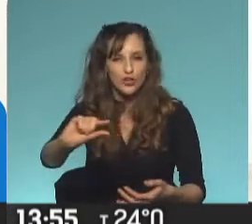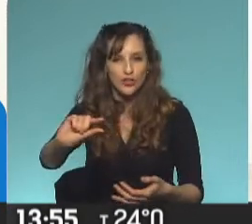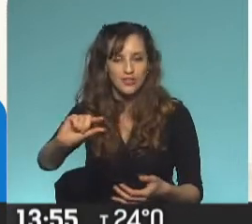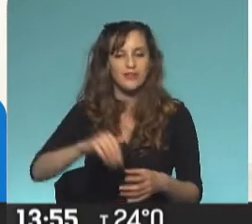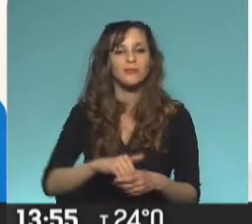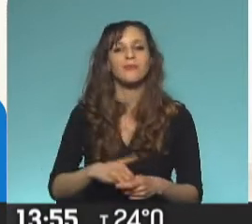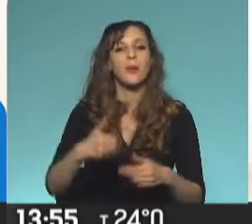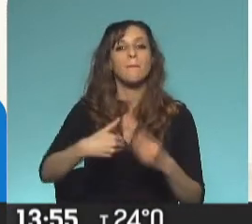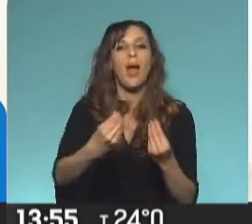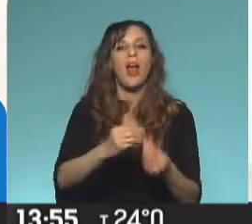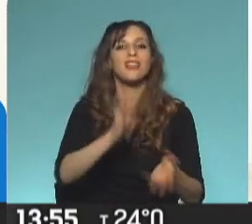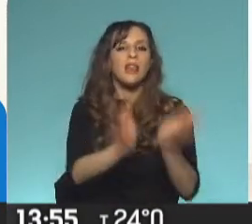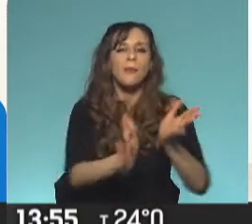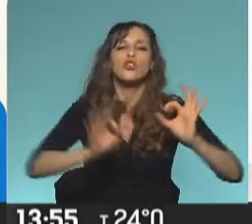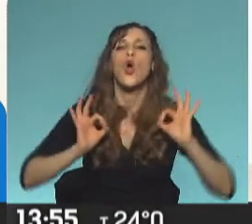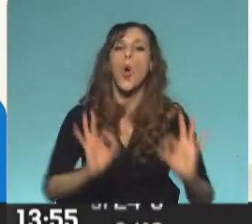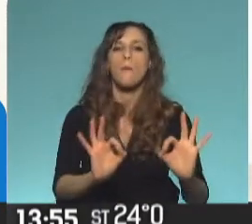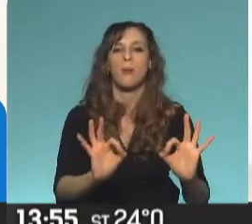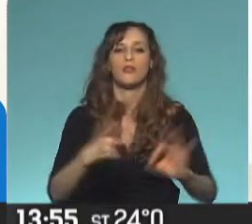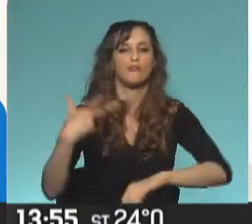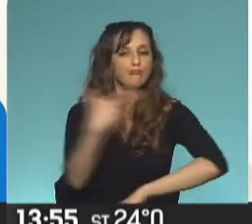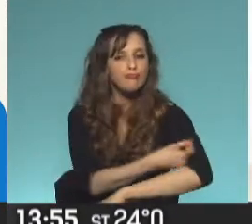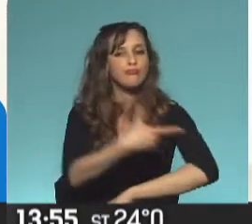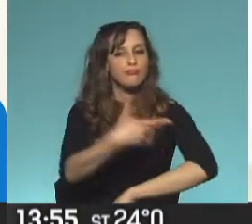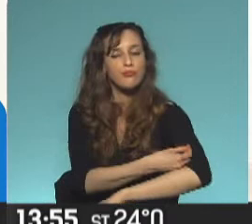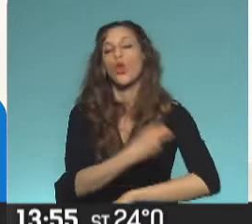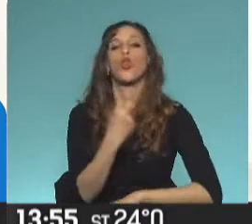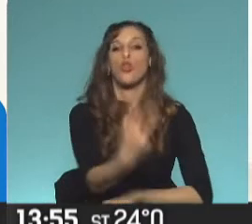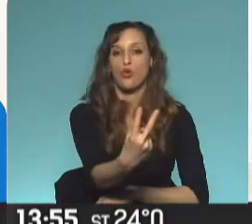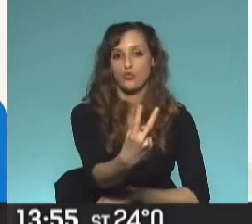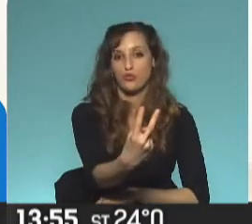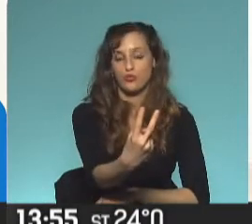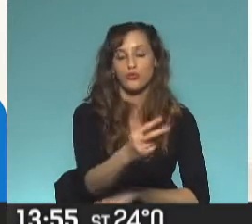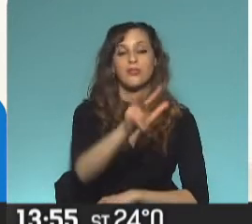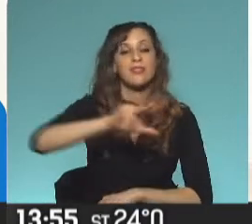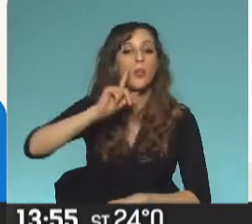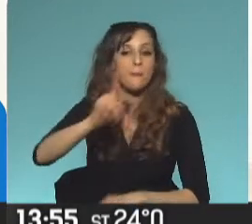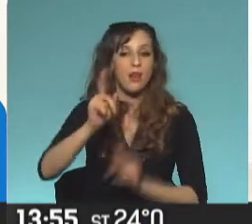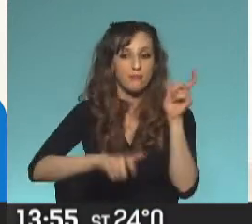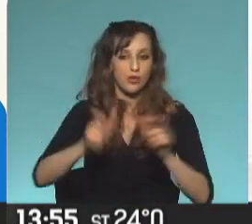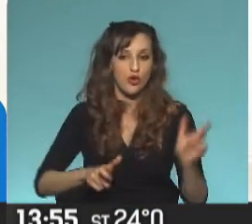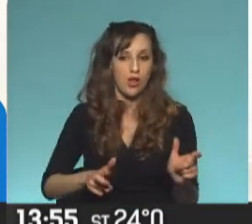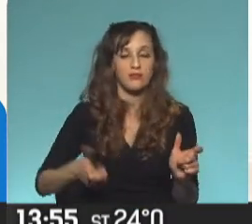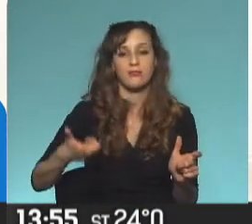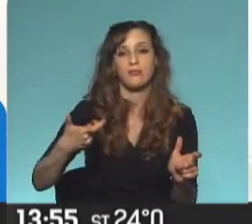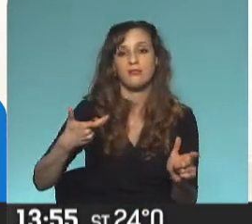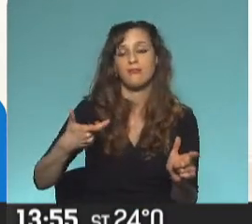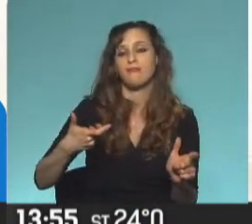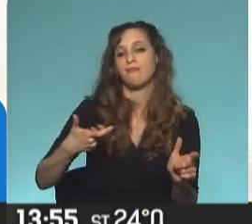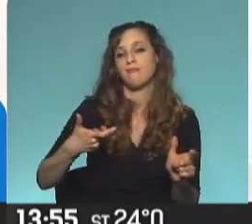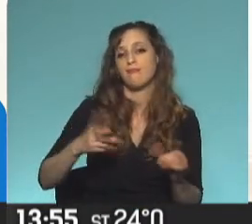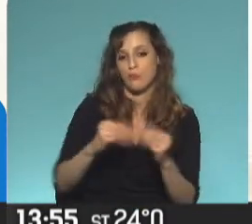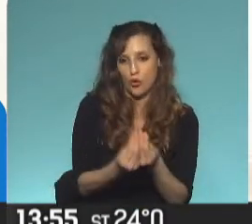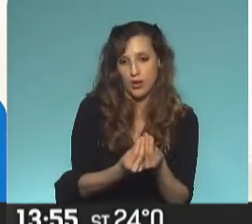el esquema de vacunación en 300.000 vacunados en todo el país 120 23.000 en la